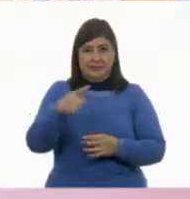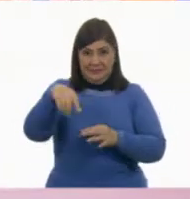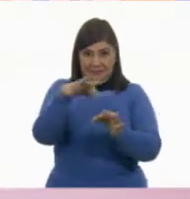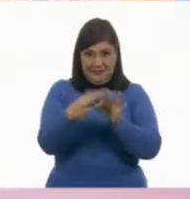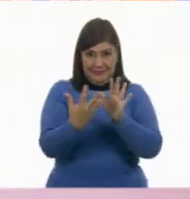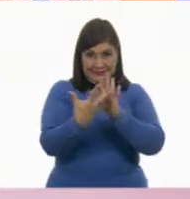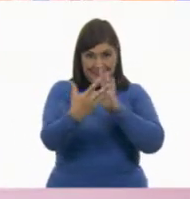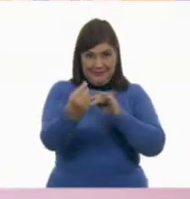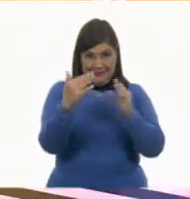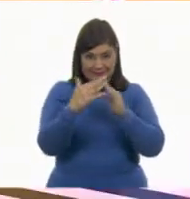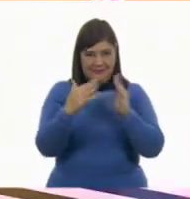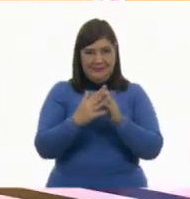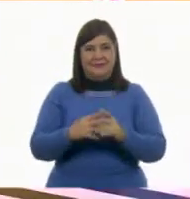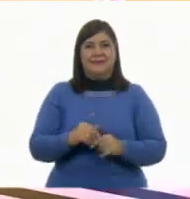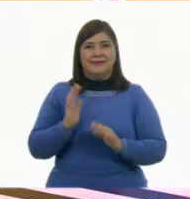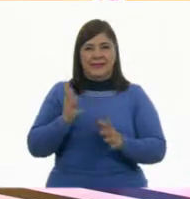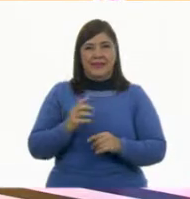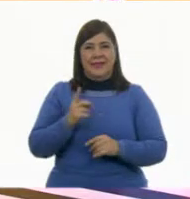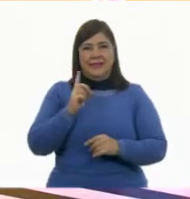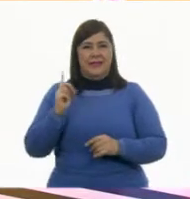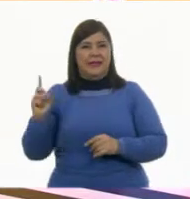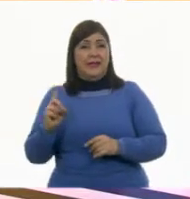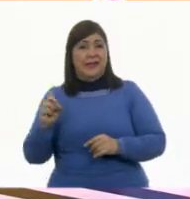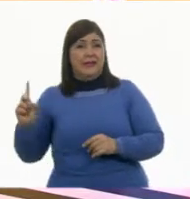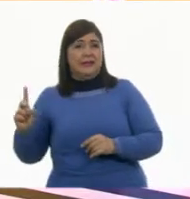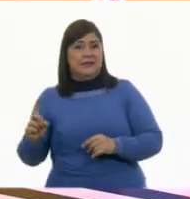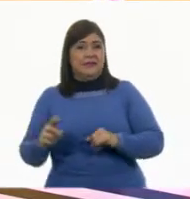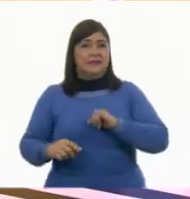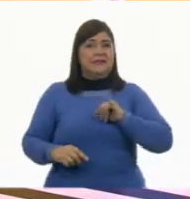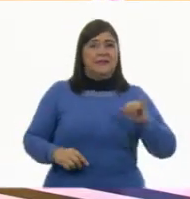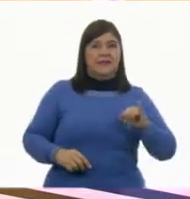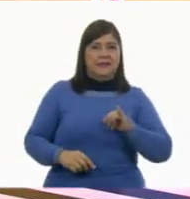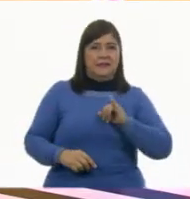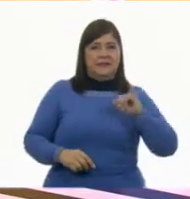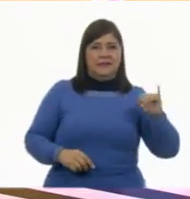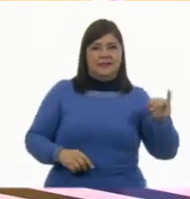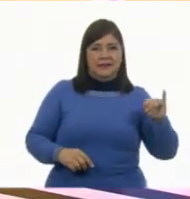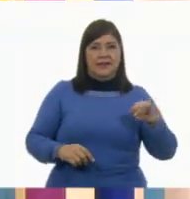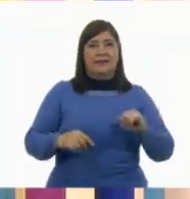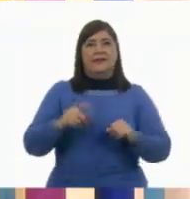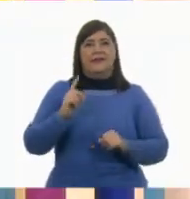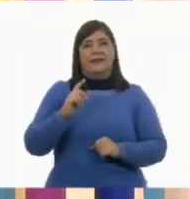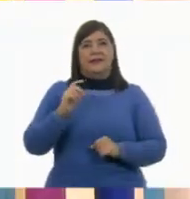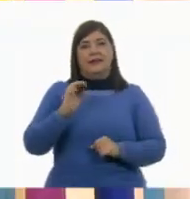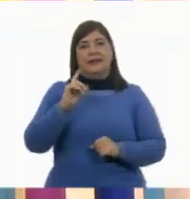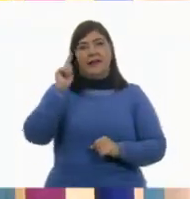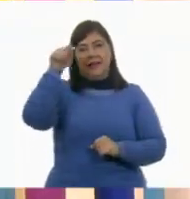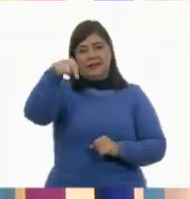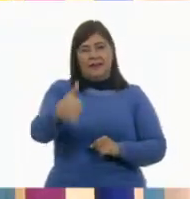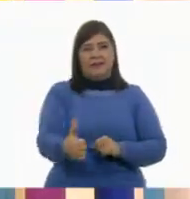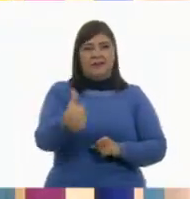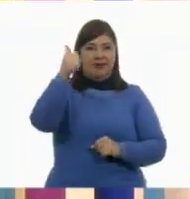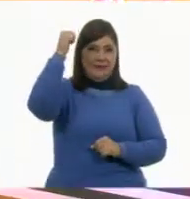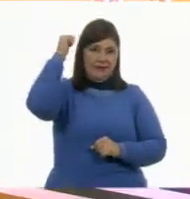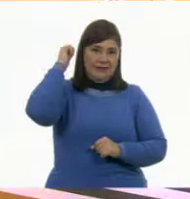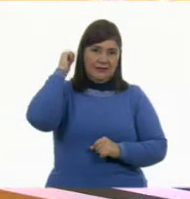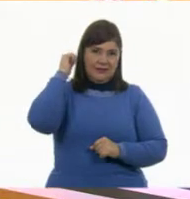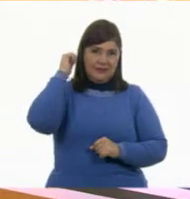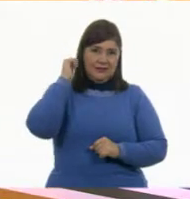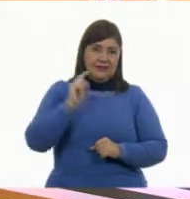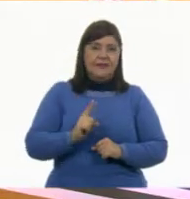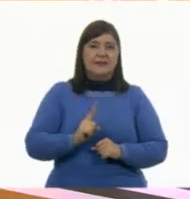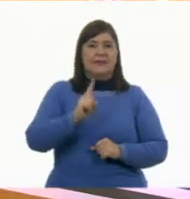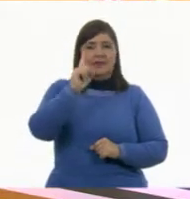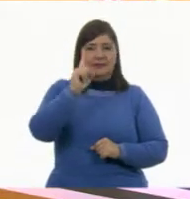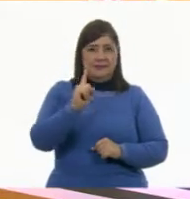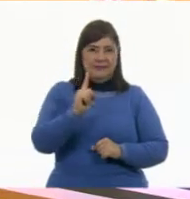y niñas en casa. Empezamos. Ya. Derecha, derecha, izquierda, izquierda, adelante y luego para